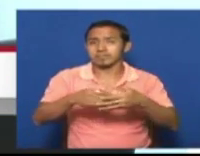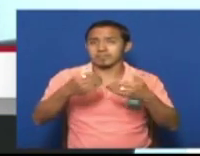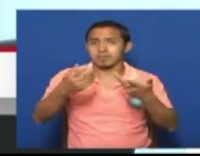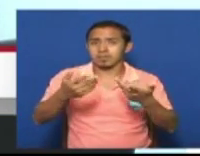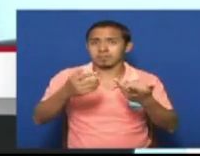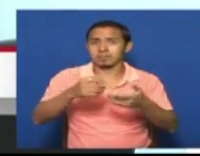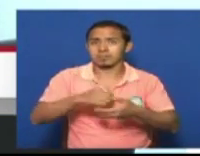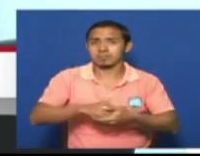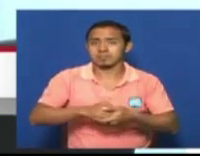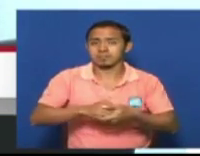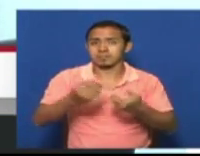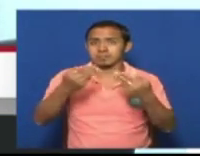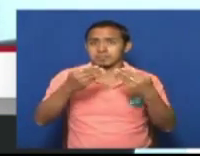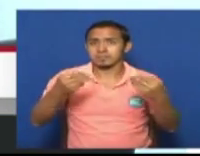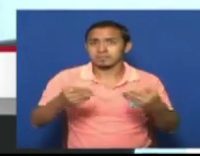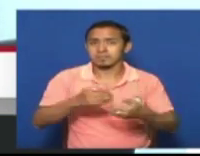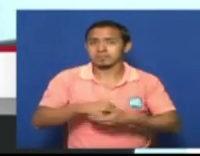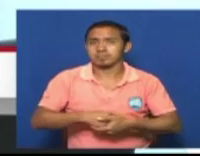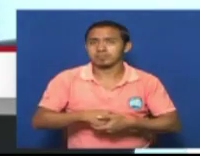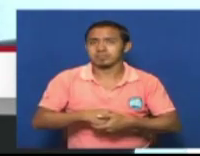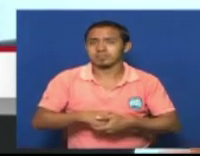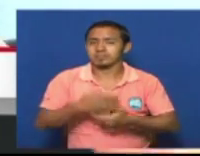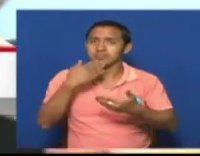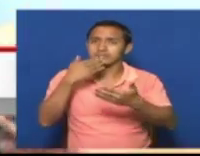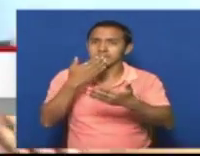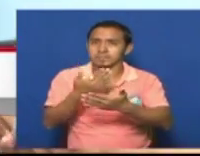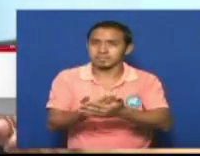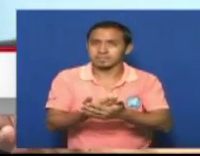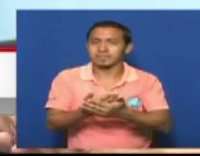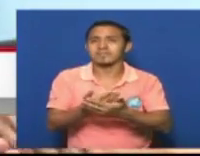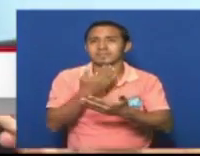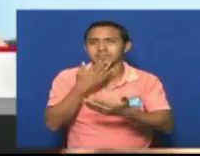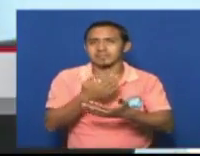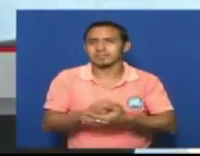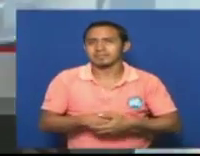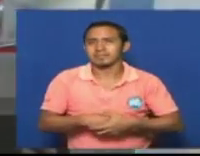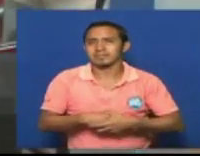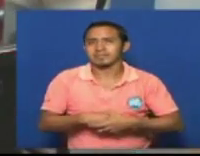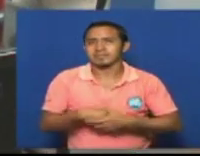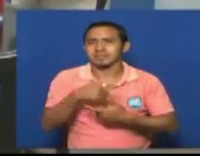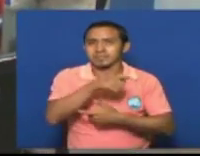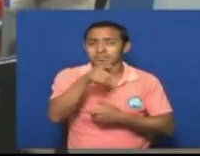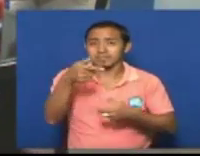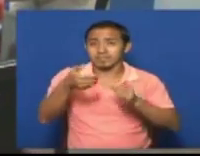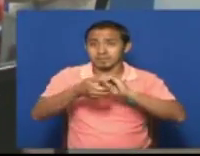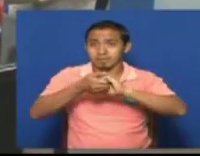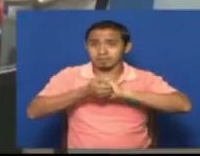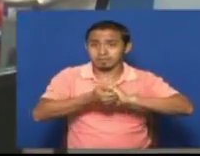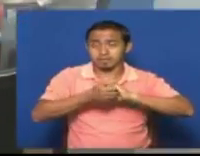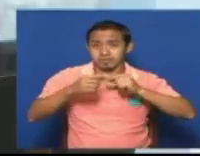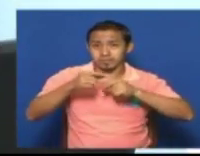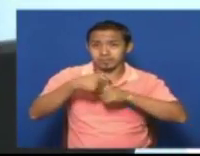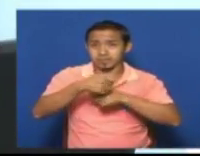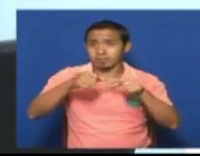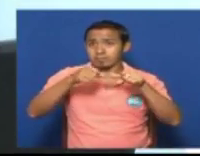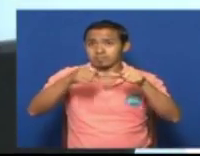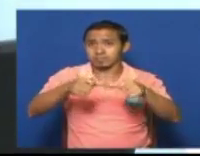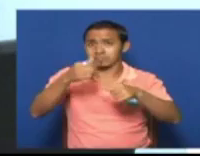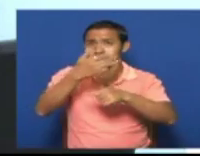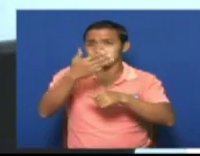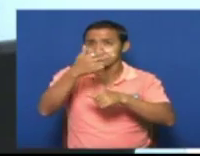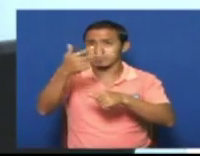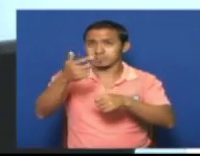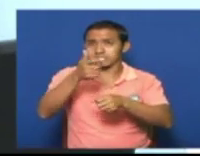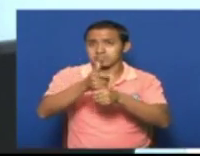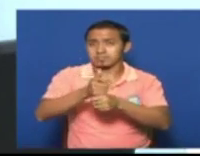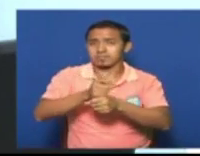este material normalmente gracias de más gracias su participación y a ustedes amigos televidentes les invitamos a seguir en sintonía el canal